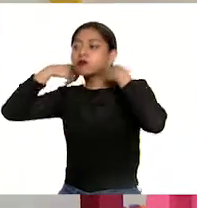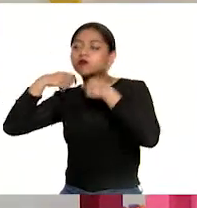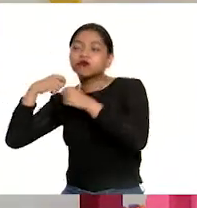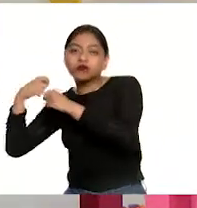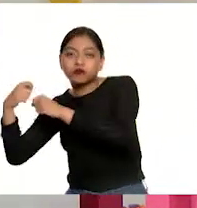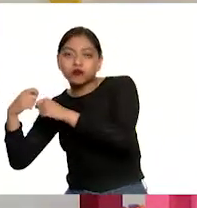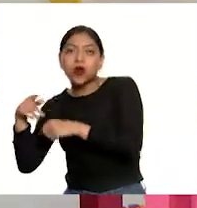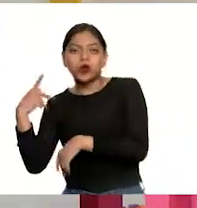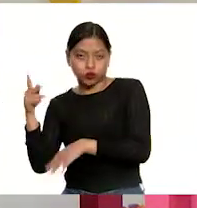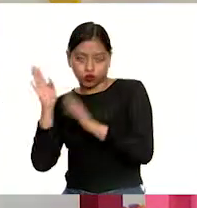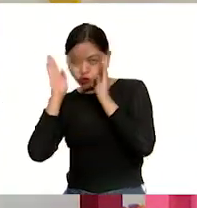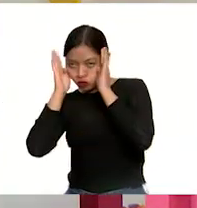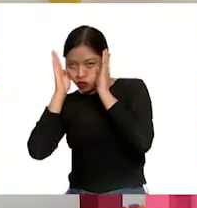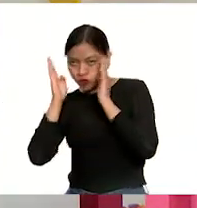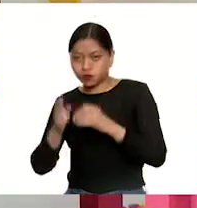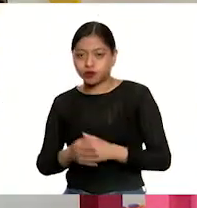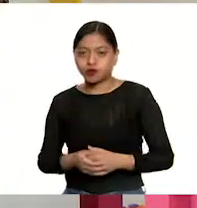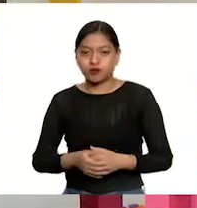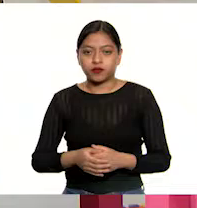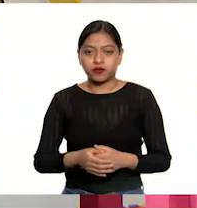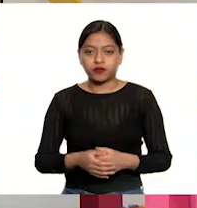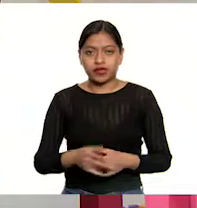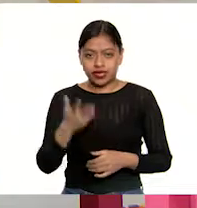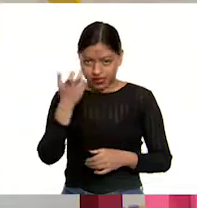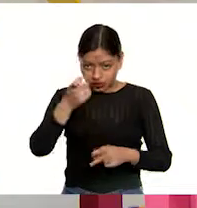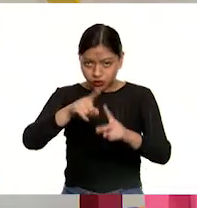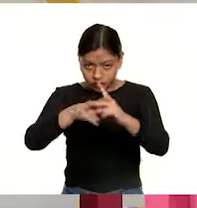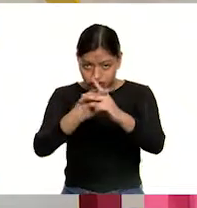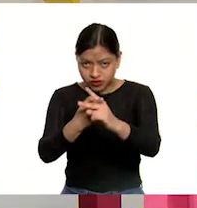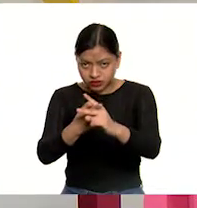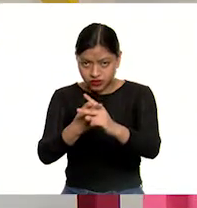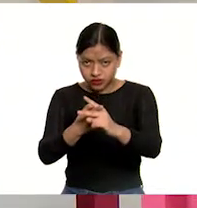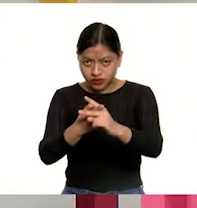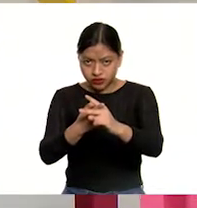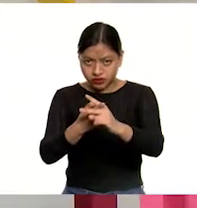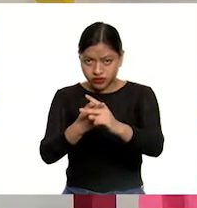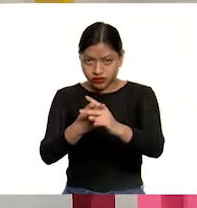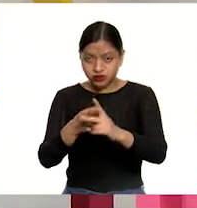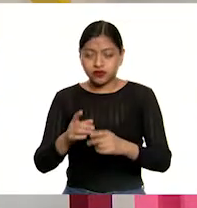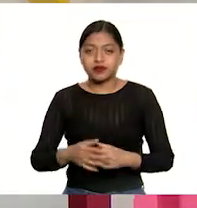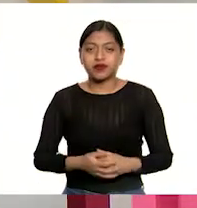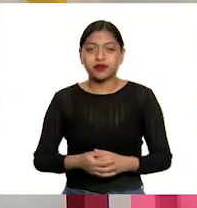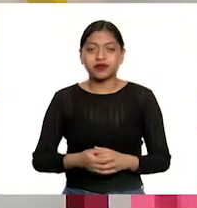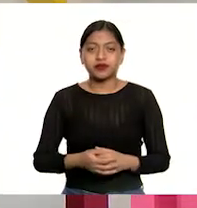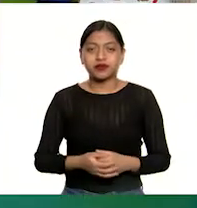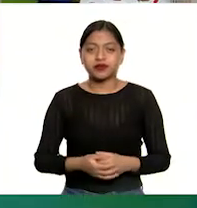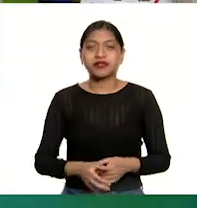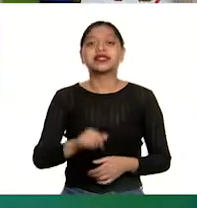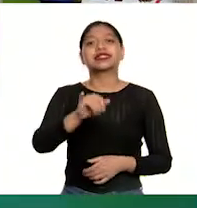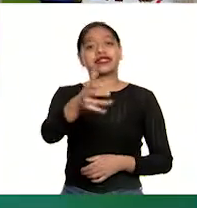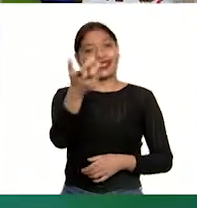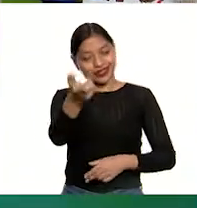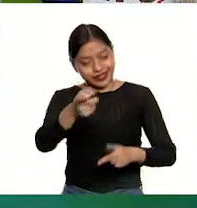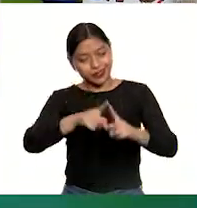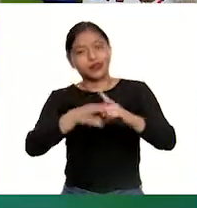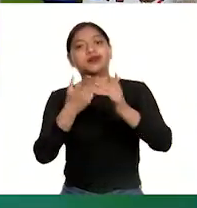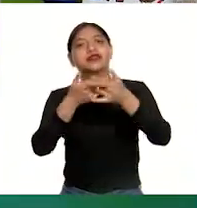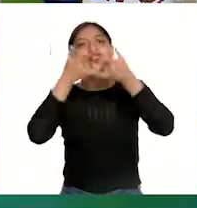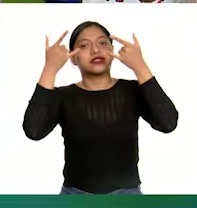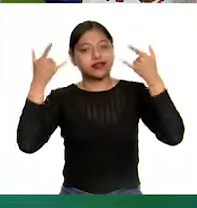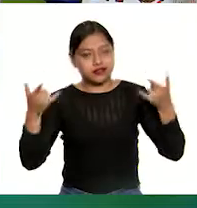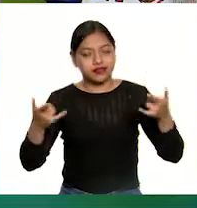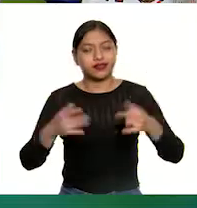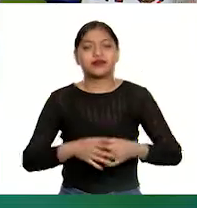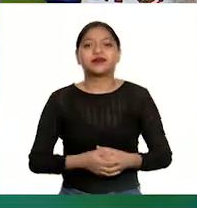burro. ¿Será ese el inicio? Lo amarró en un árbol, maestra. Sí, ese es el inicio. Este es el